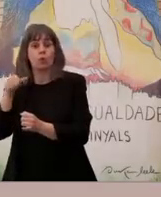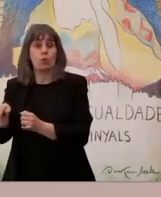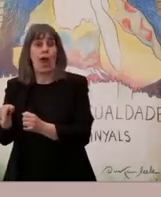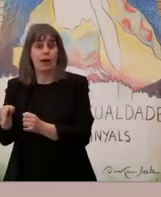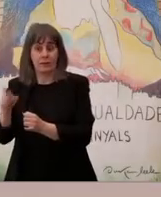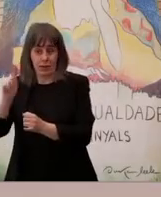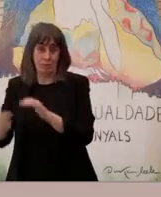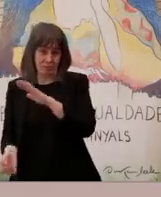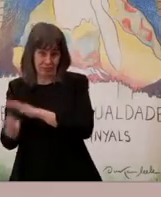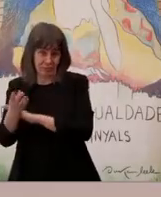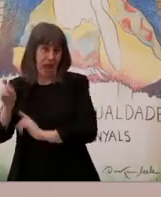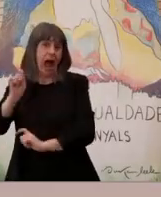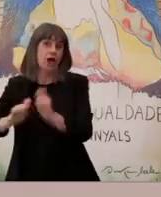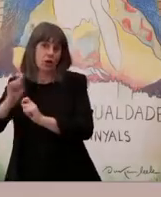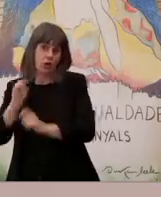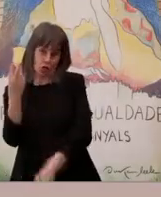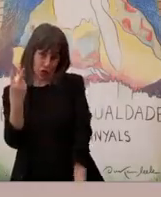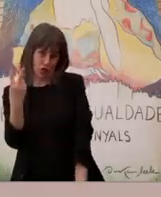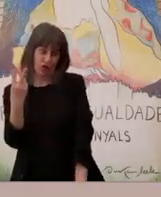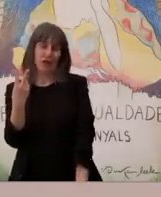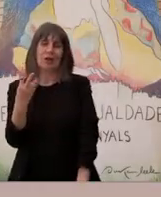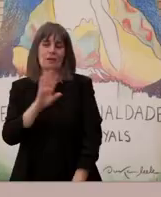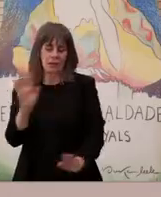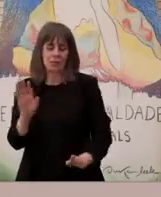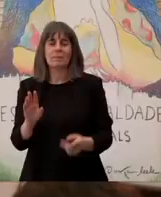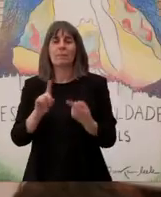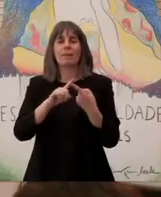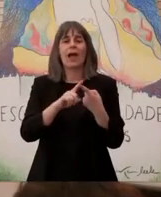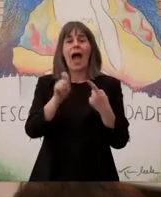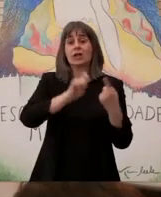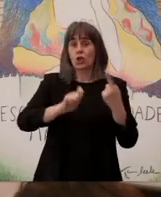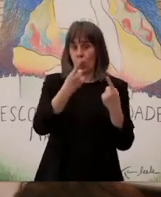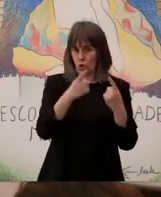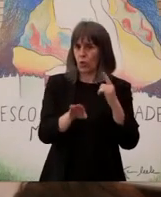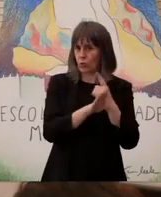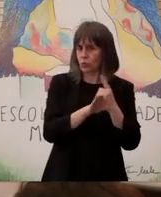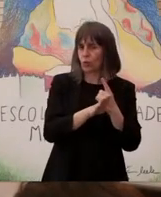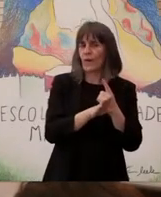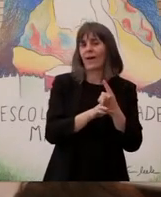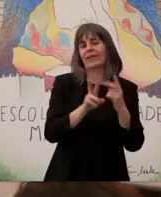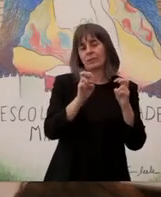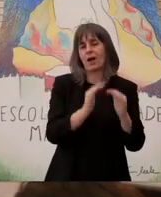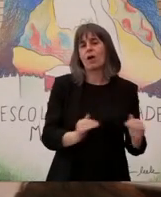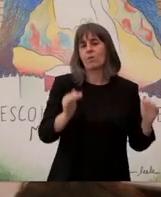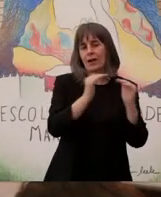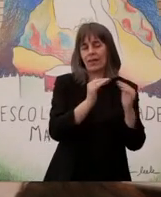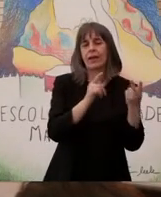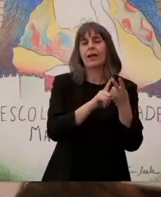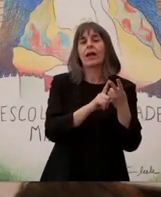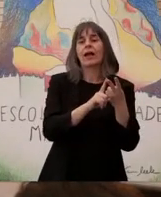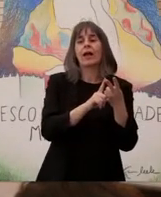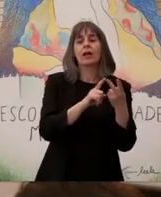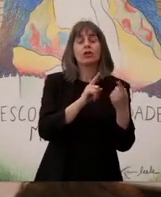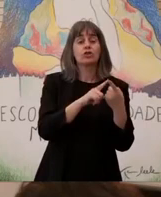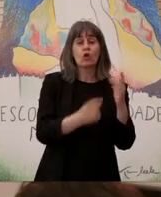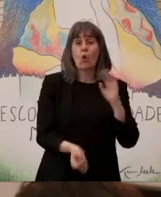alífundéis unas dudas asociaciones Pero bueno una que indecisa ahora es por la igualdade una asociación que